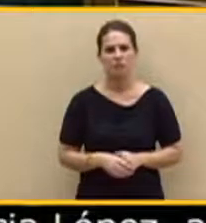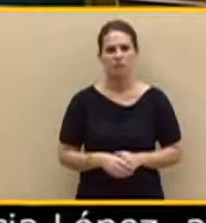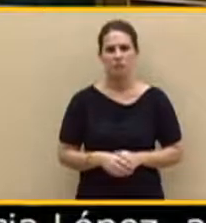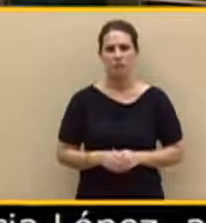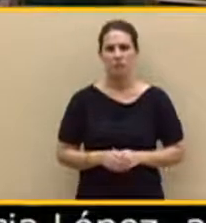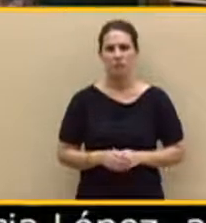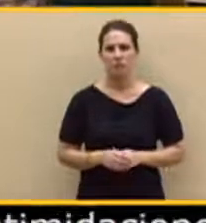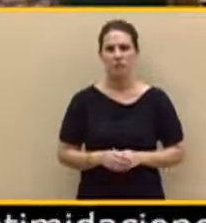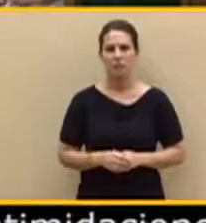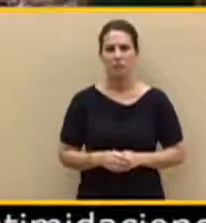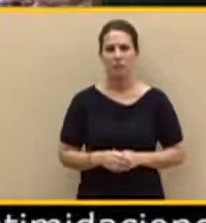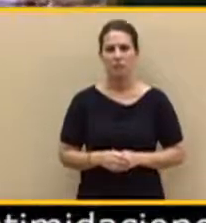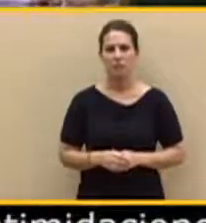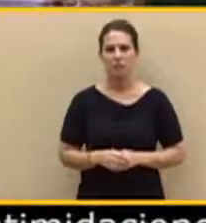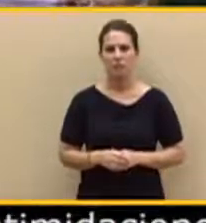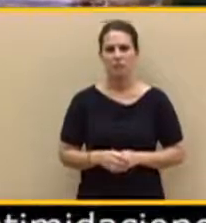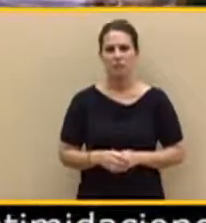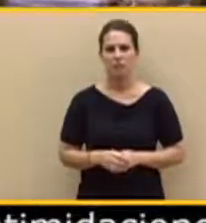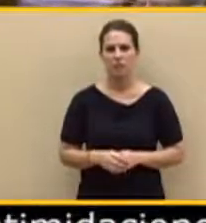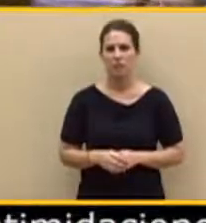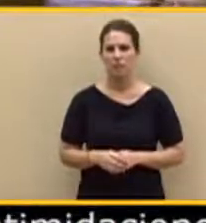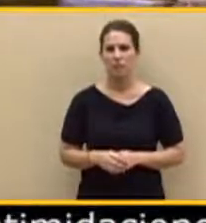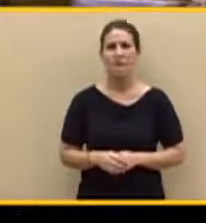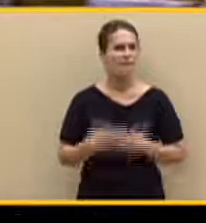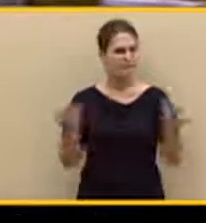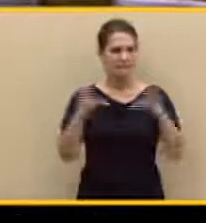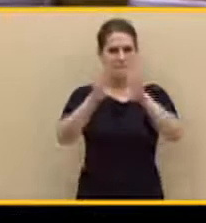Pero de forma resumida, les diré